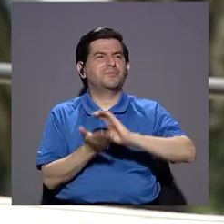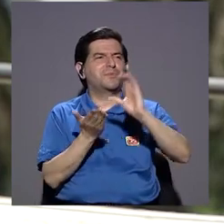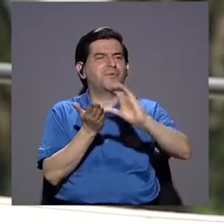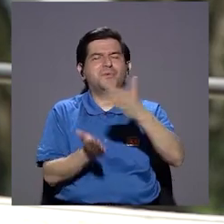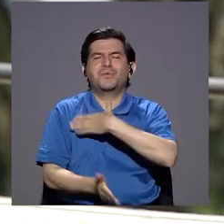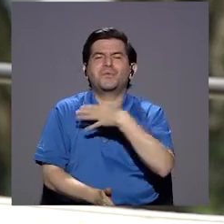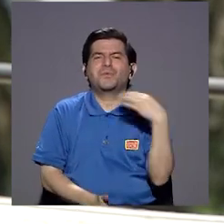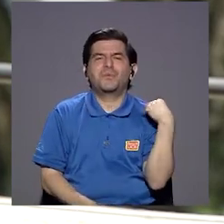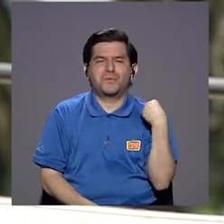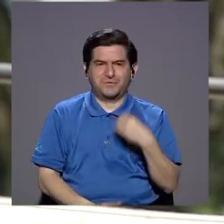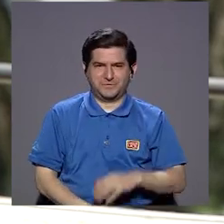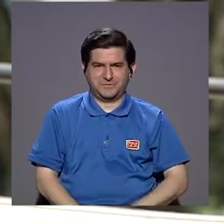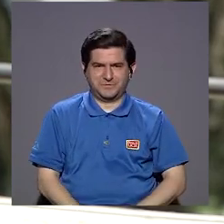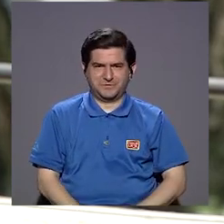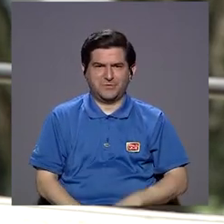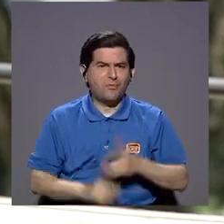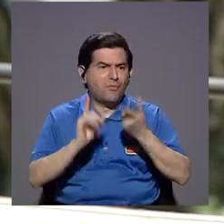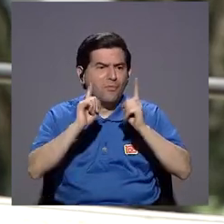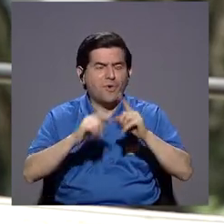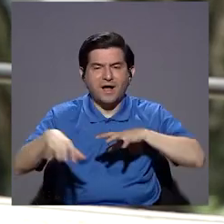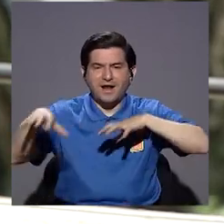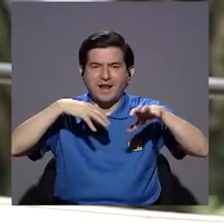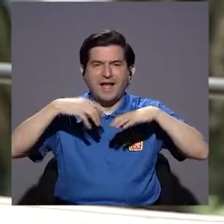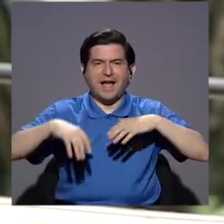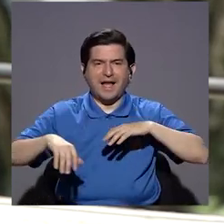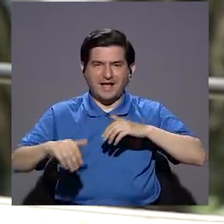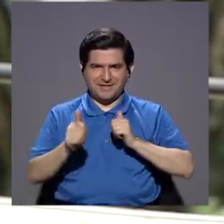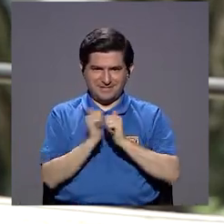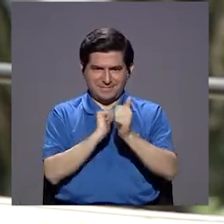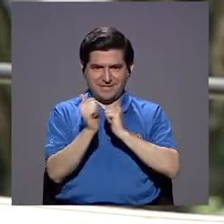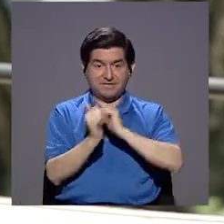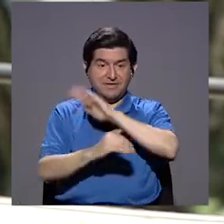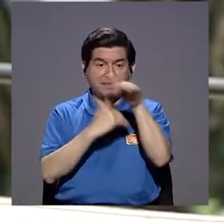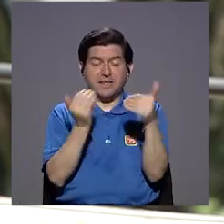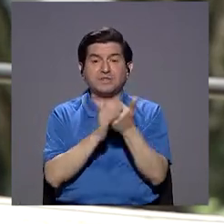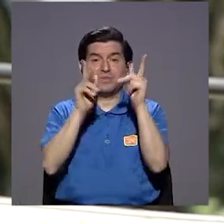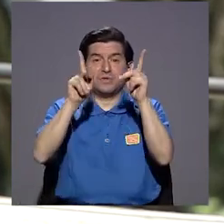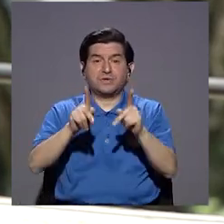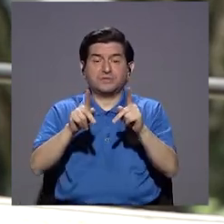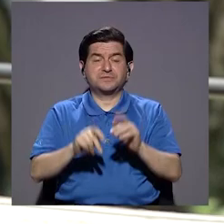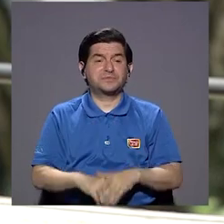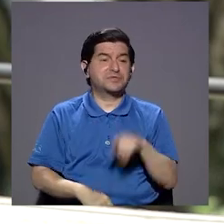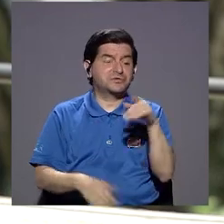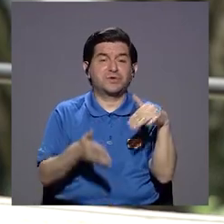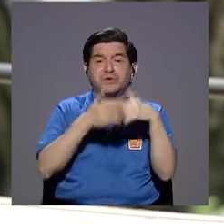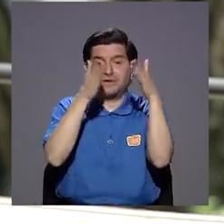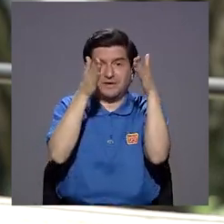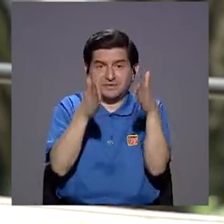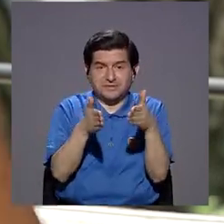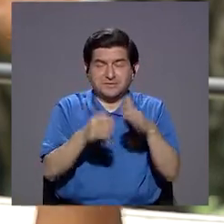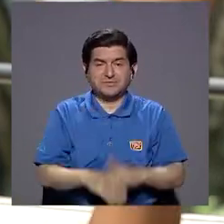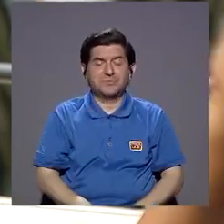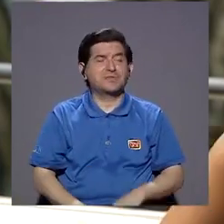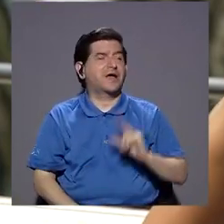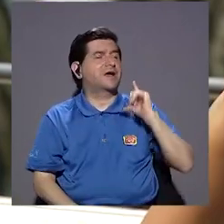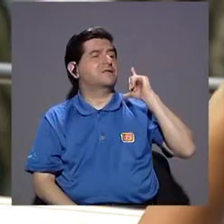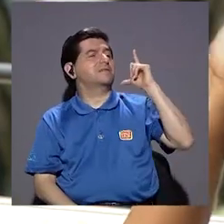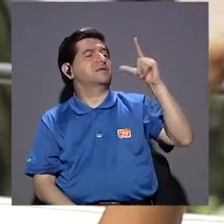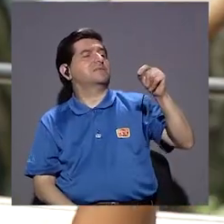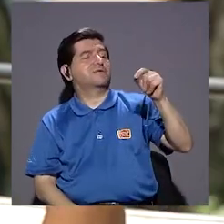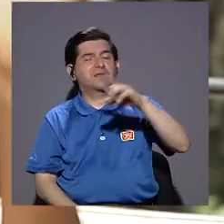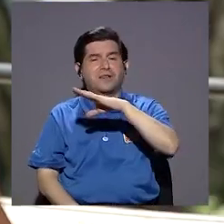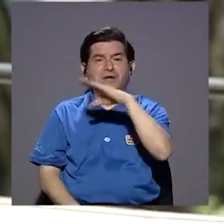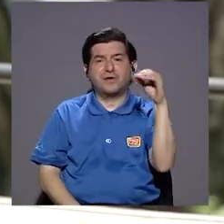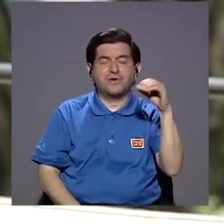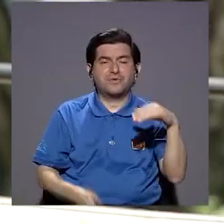que me encanta es este de actividad deportiva, porque aquí llega todo. Aquí llegan estudiantes de zonas